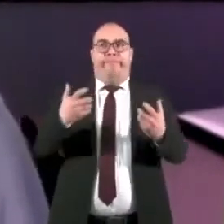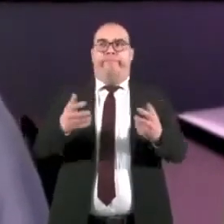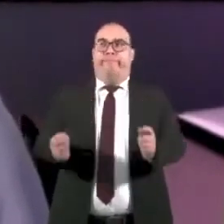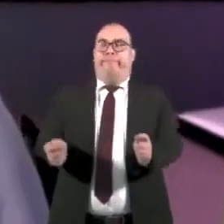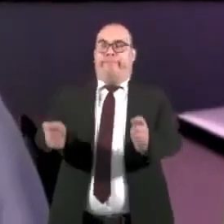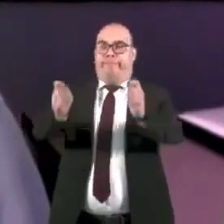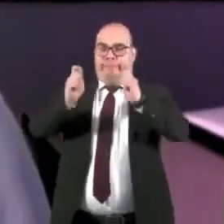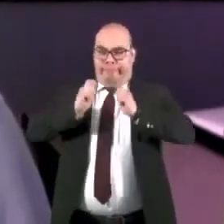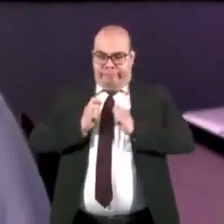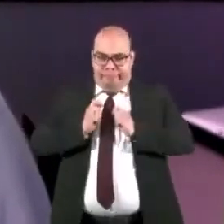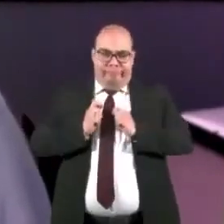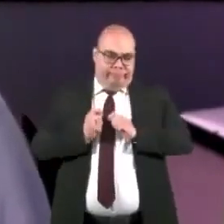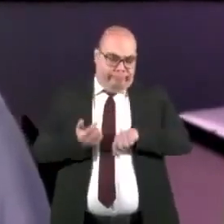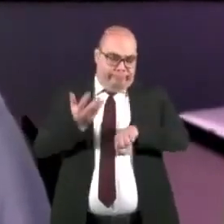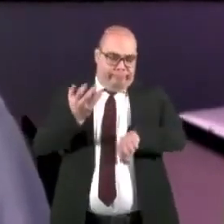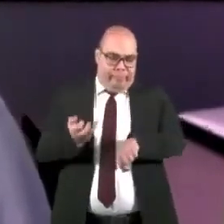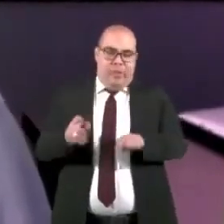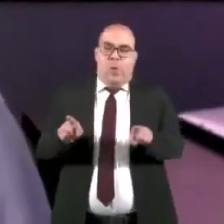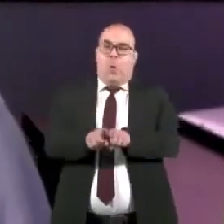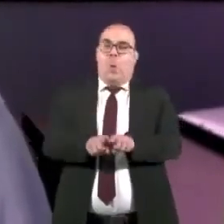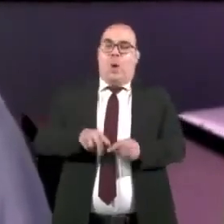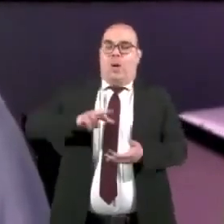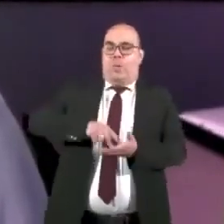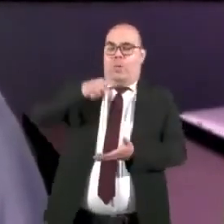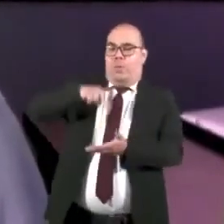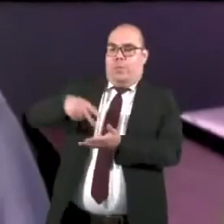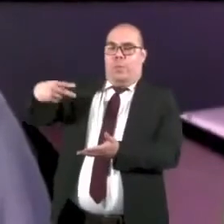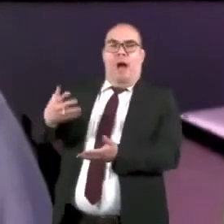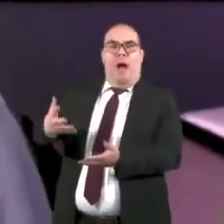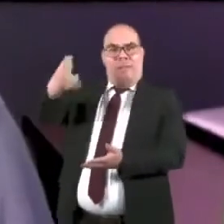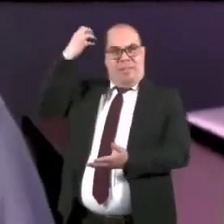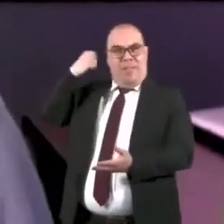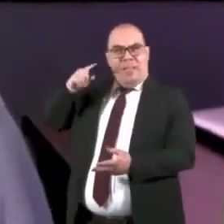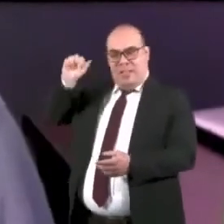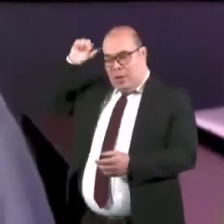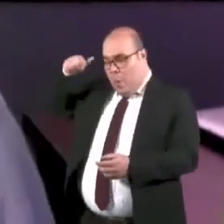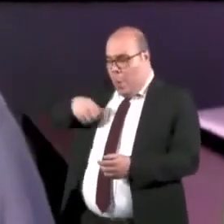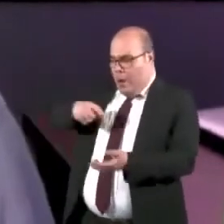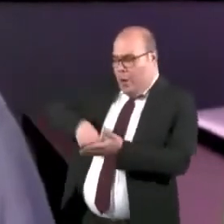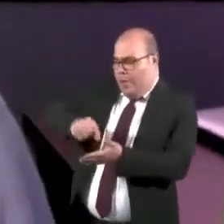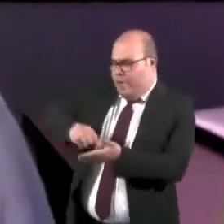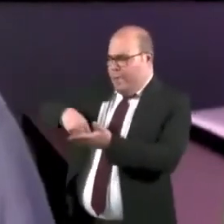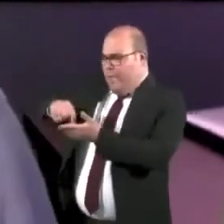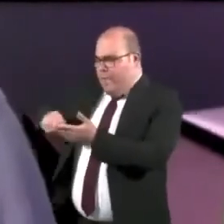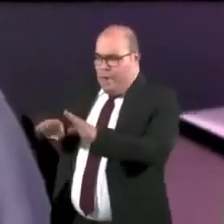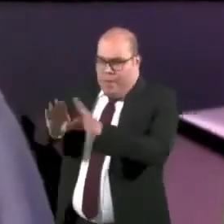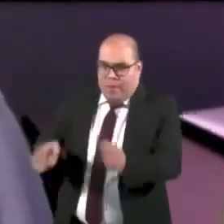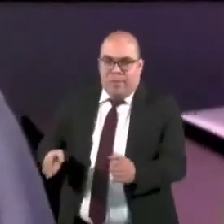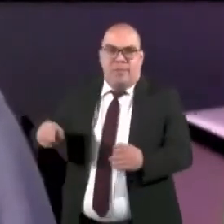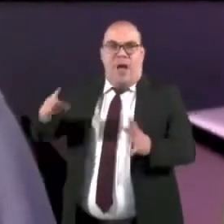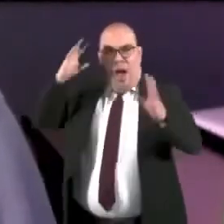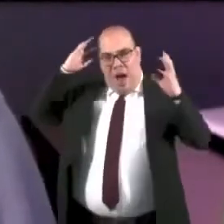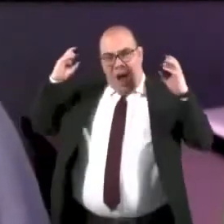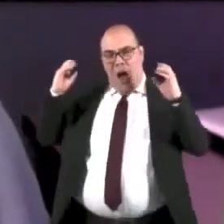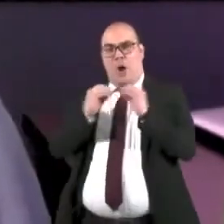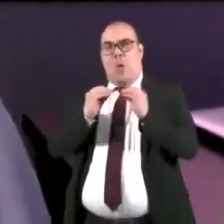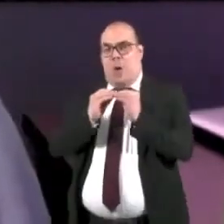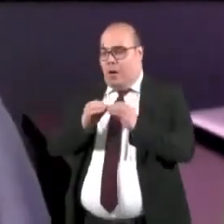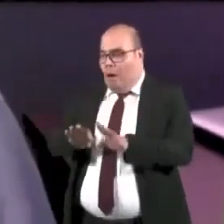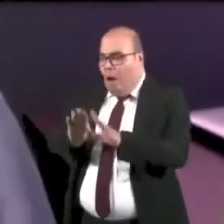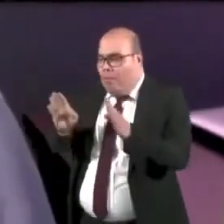sido uno de los protagonistas en la firma de este acuerdo. Acuerdo que sienta las bases